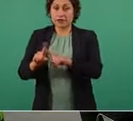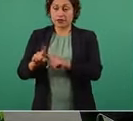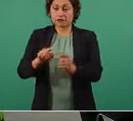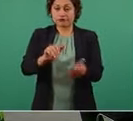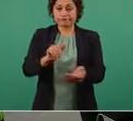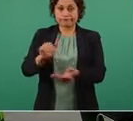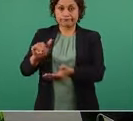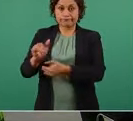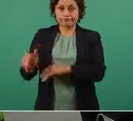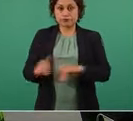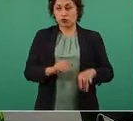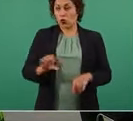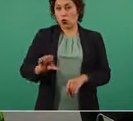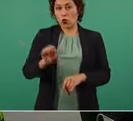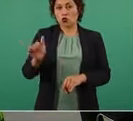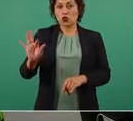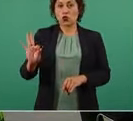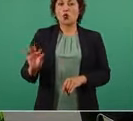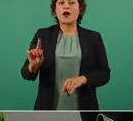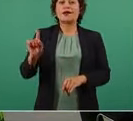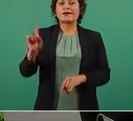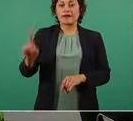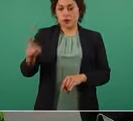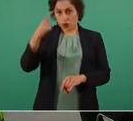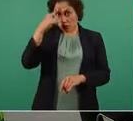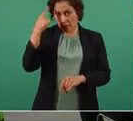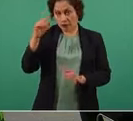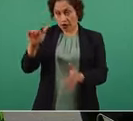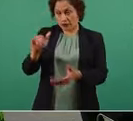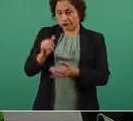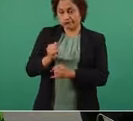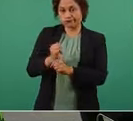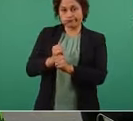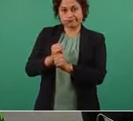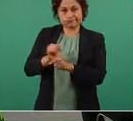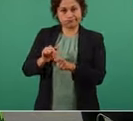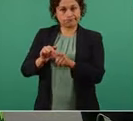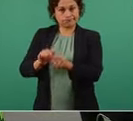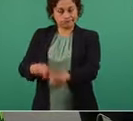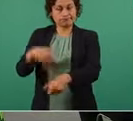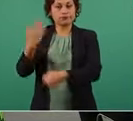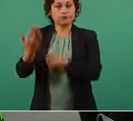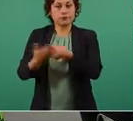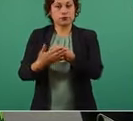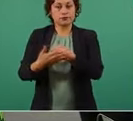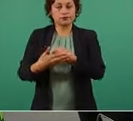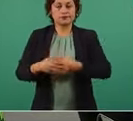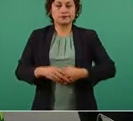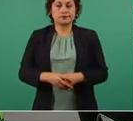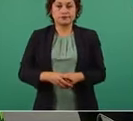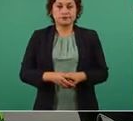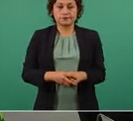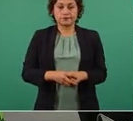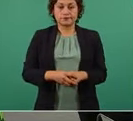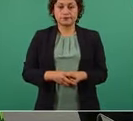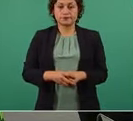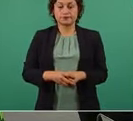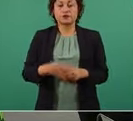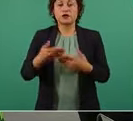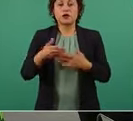se pueda llegar a la judicialización de los casos. La que sigue, por favor. En lo que se